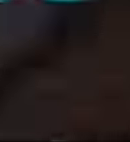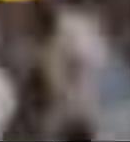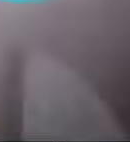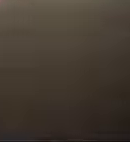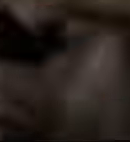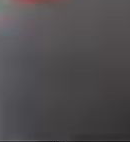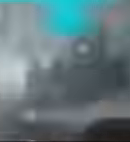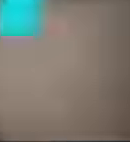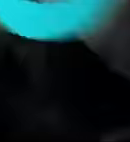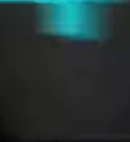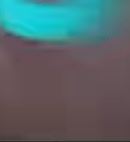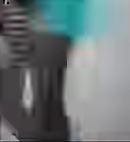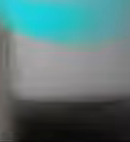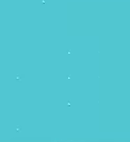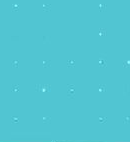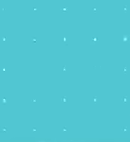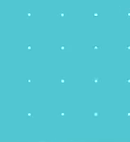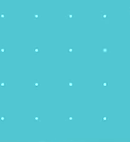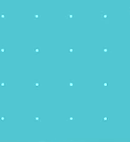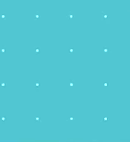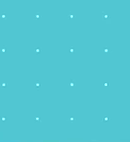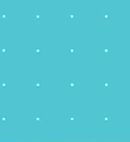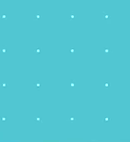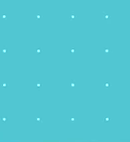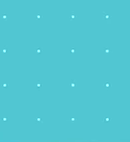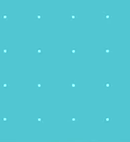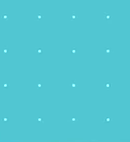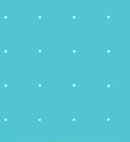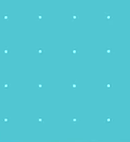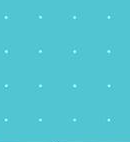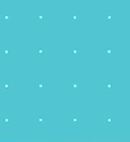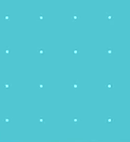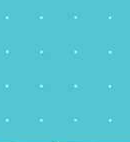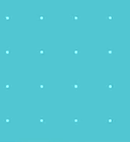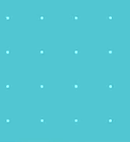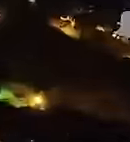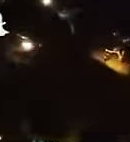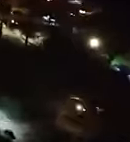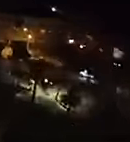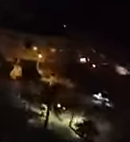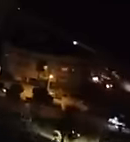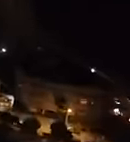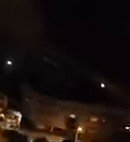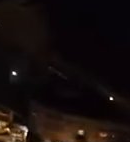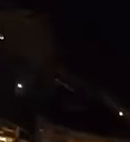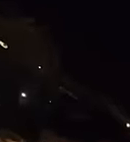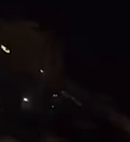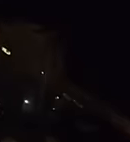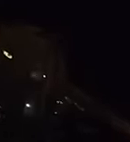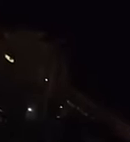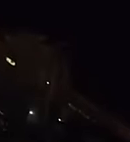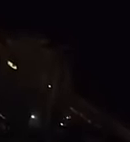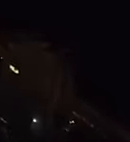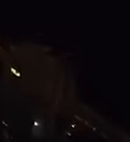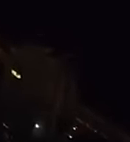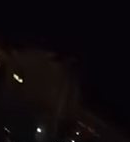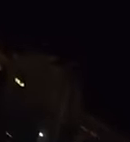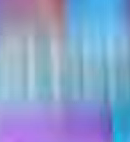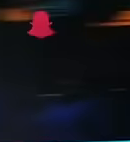Y sé parte de nuestras redes sociales usando el hashtag Viña 2017. Ya viene